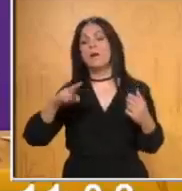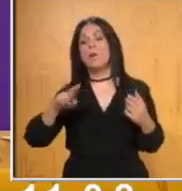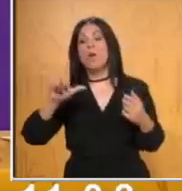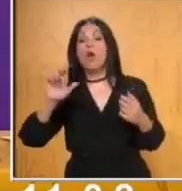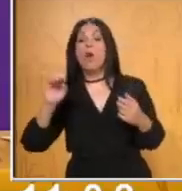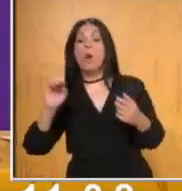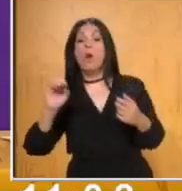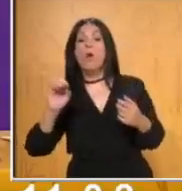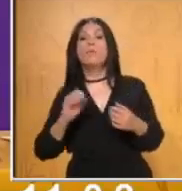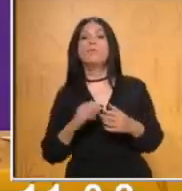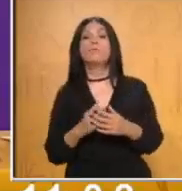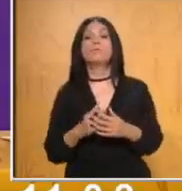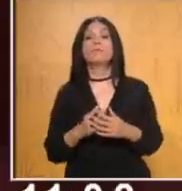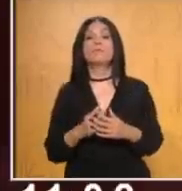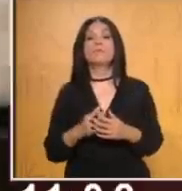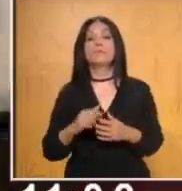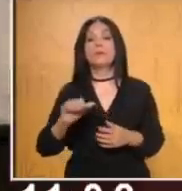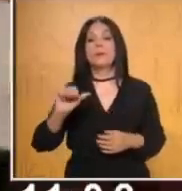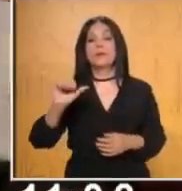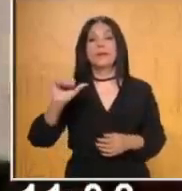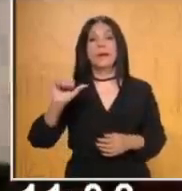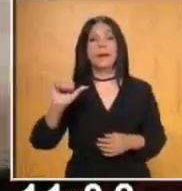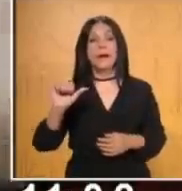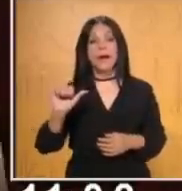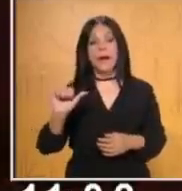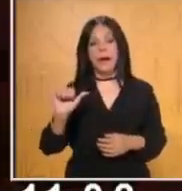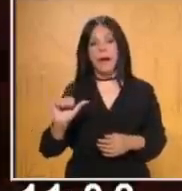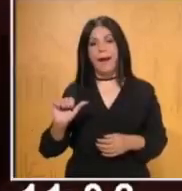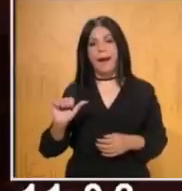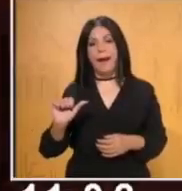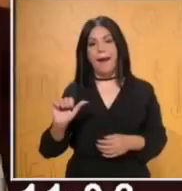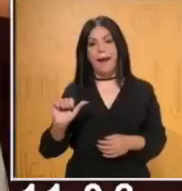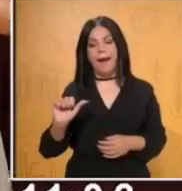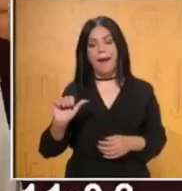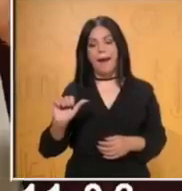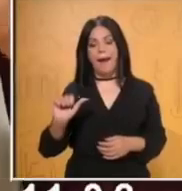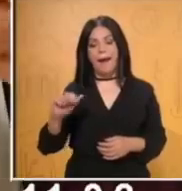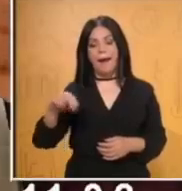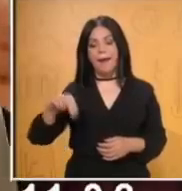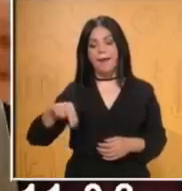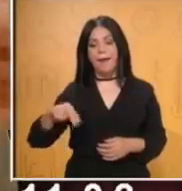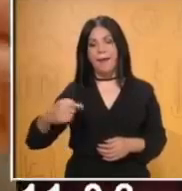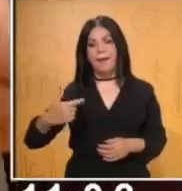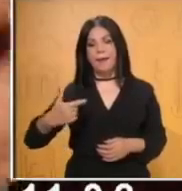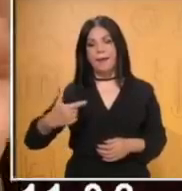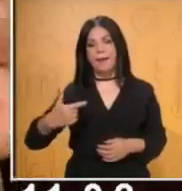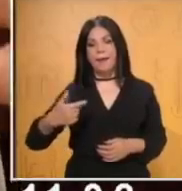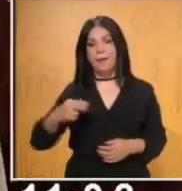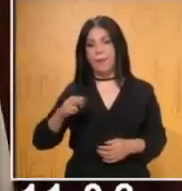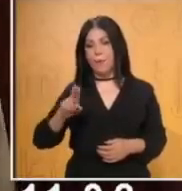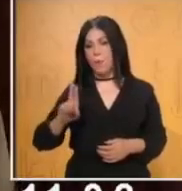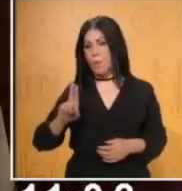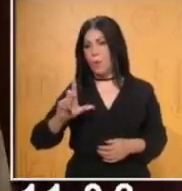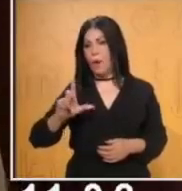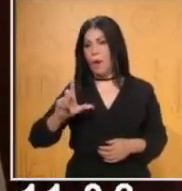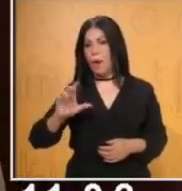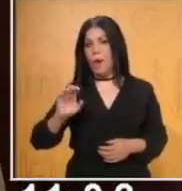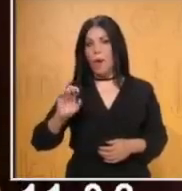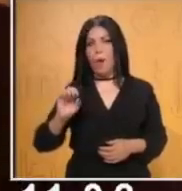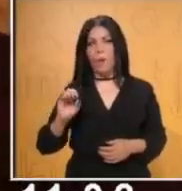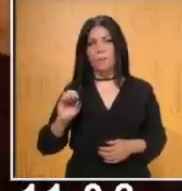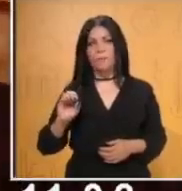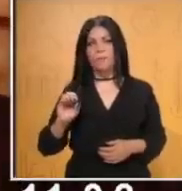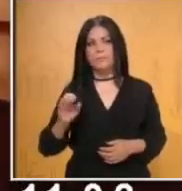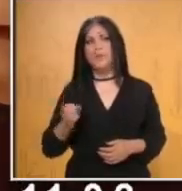Si te das cuenta, maestro, puedes doblar la figura. ¿Cuántas partes son las que tenemos ahora en